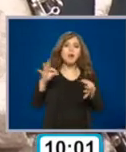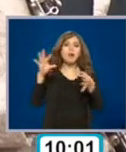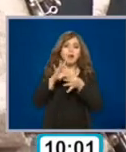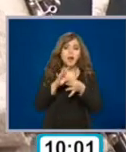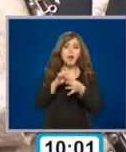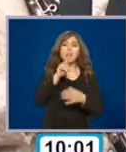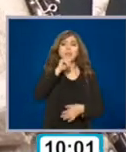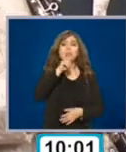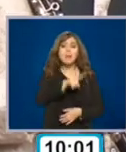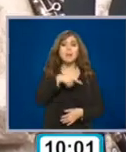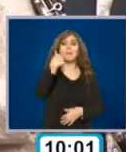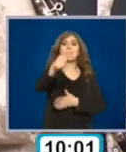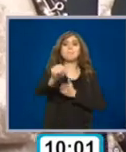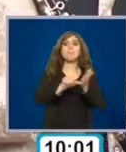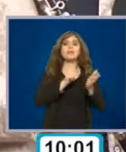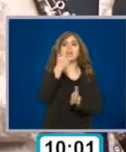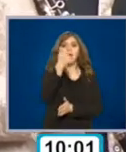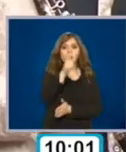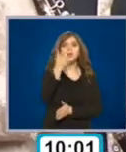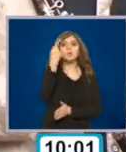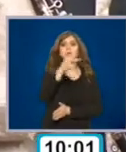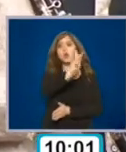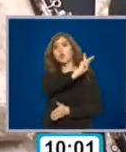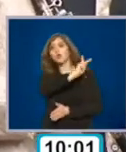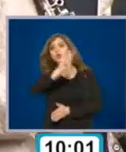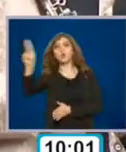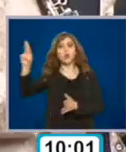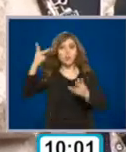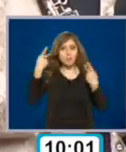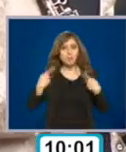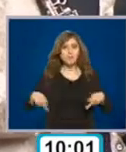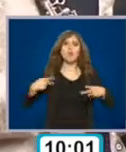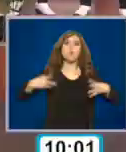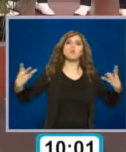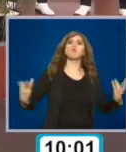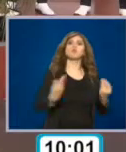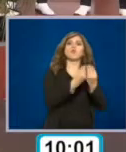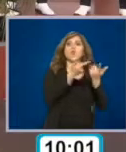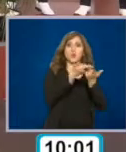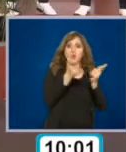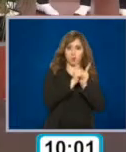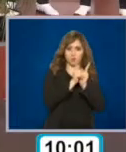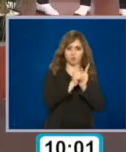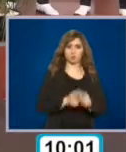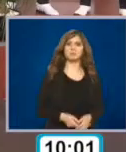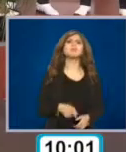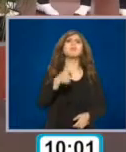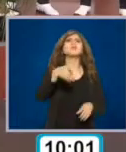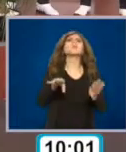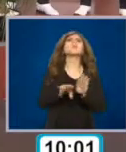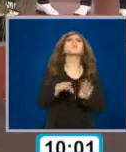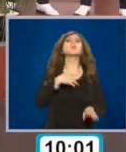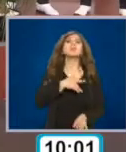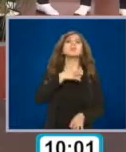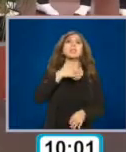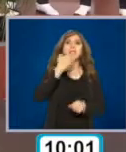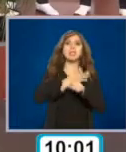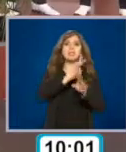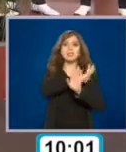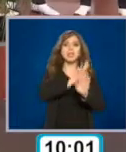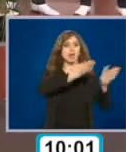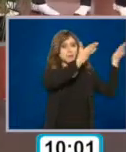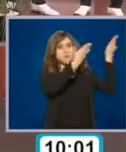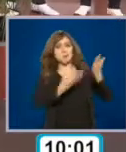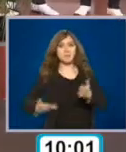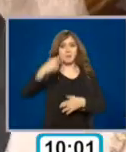si no me equivoco, en agosto regresamos por allá toda la banda completa a cantar todos nuestros temas por allá. ¿Y qué? ¿Cómo se sienten de regresar a México triunfando de